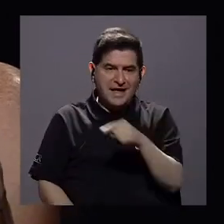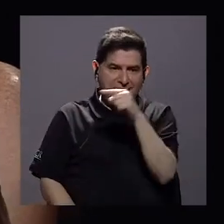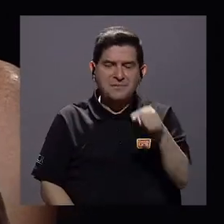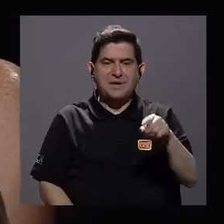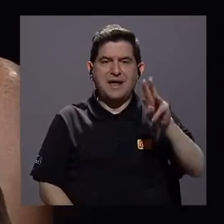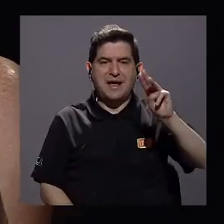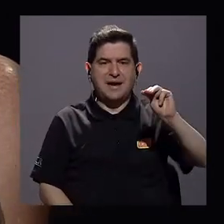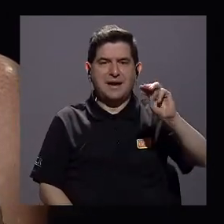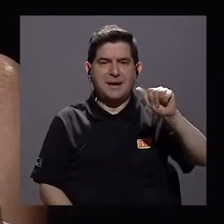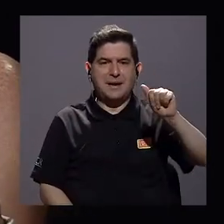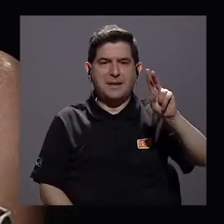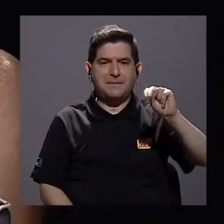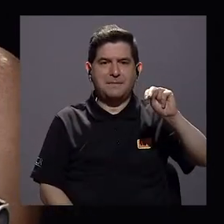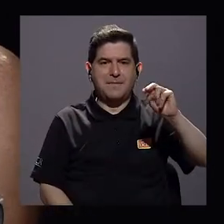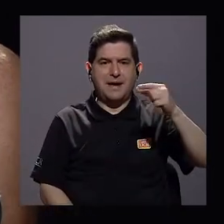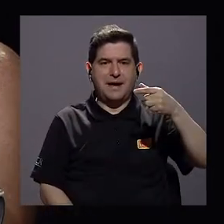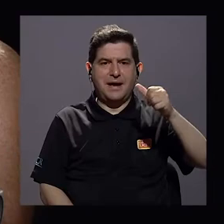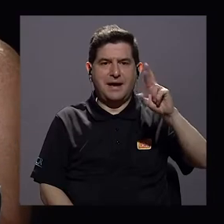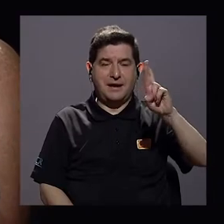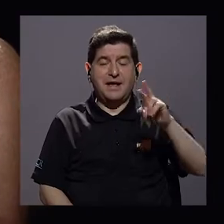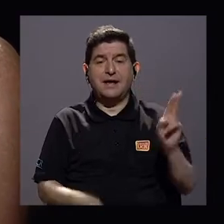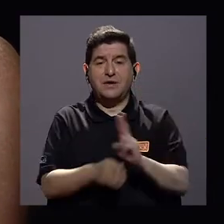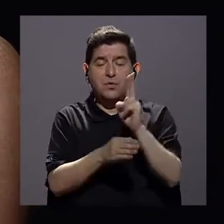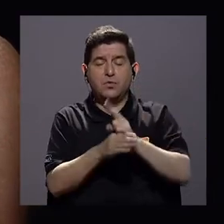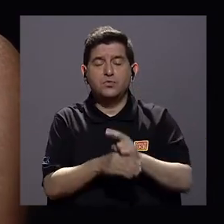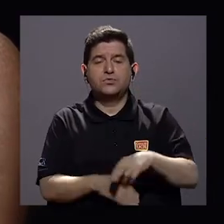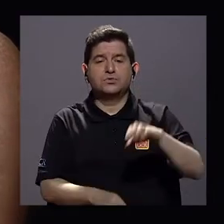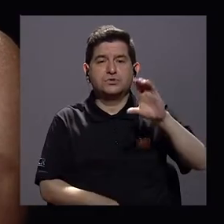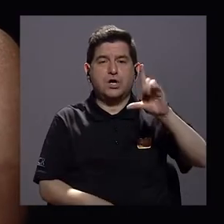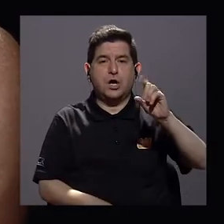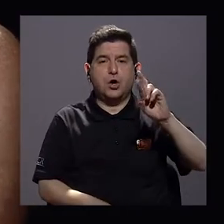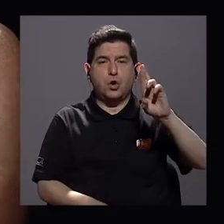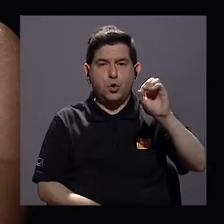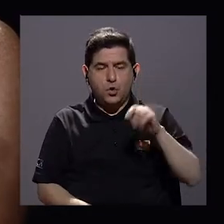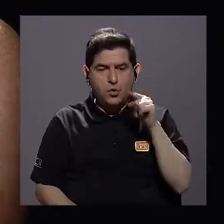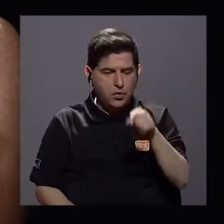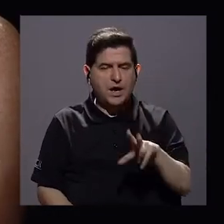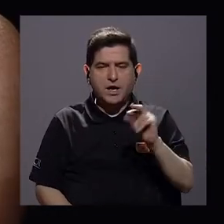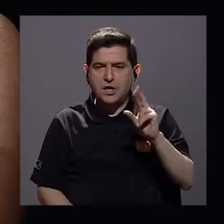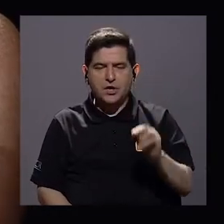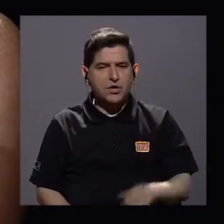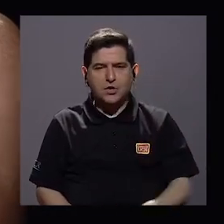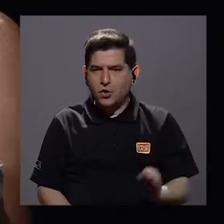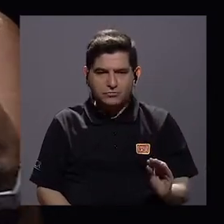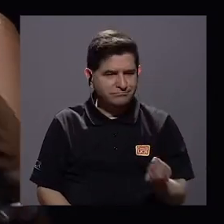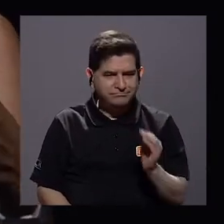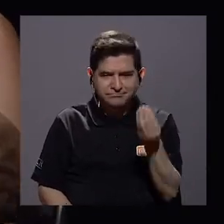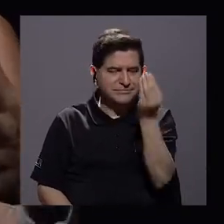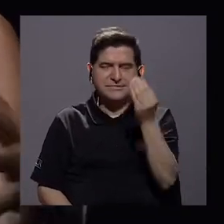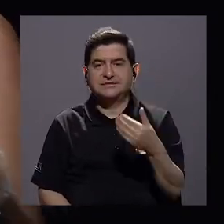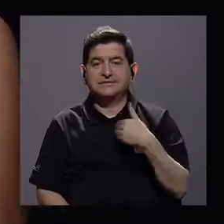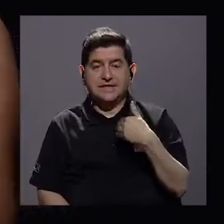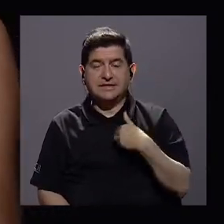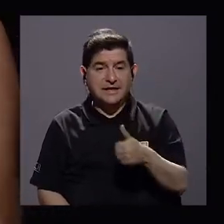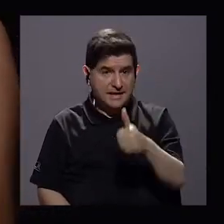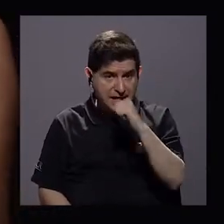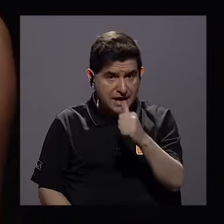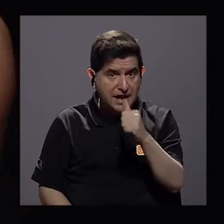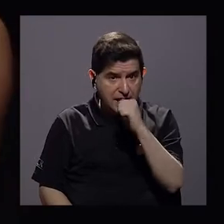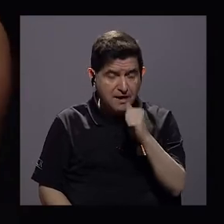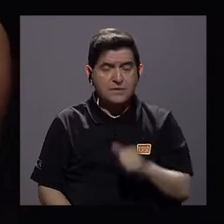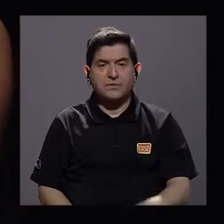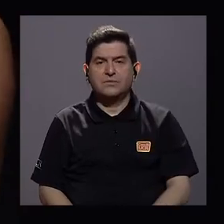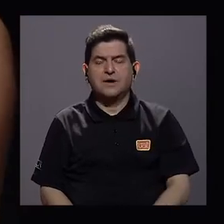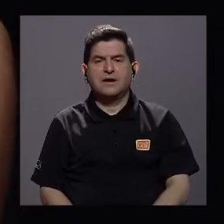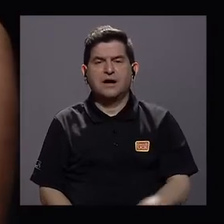el manglar y utilizan muchas veces cloro para que ese manglar no pueda seguir naciendo, porque de verdad tienen que tener agua.